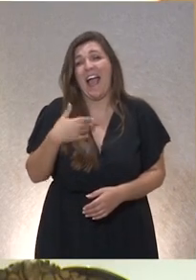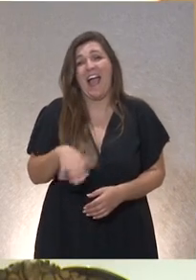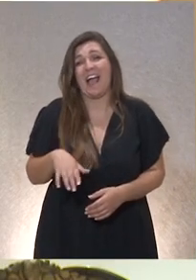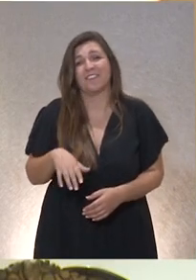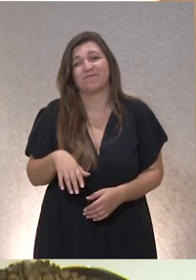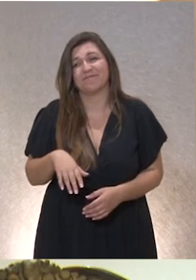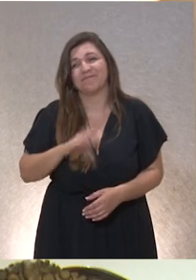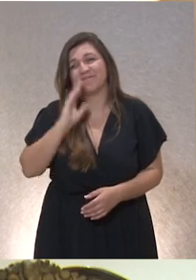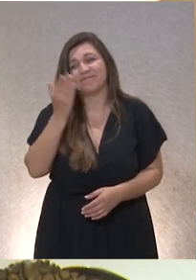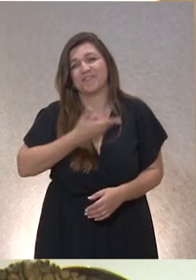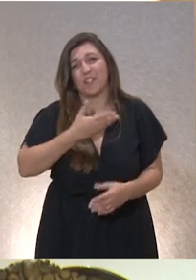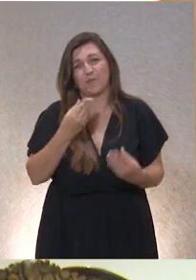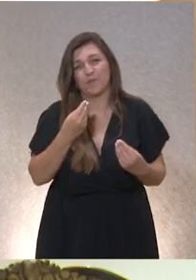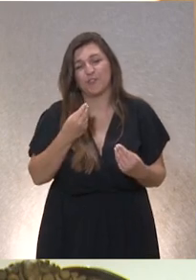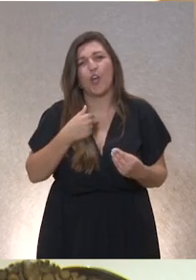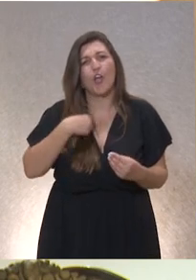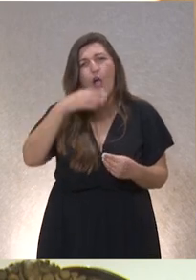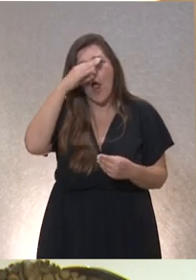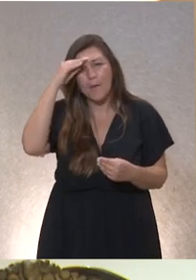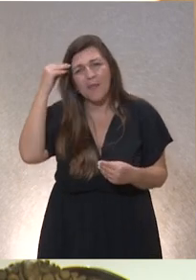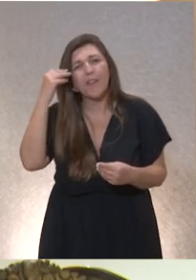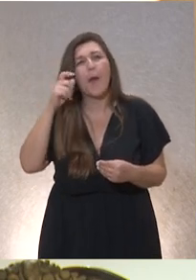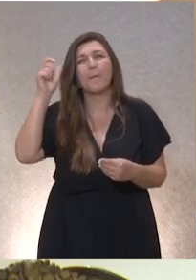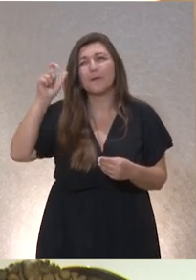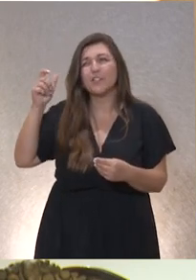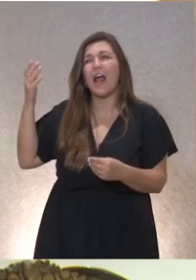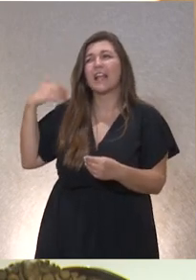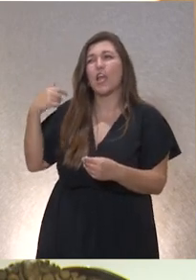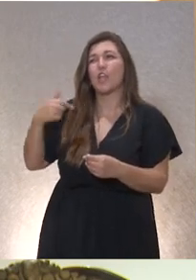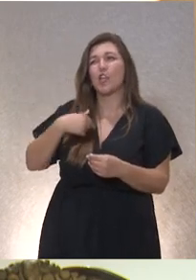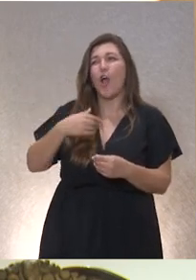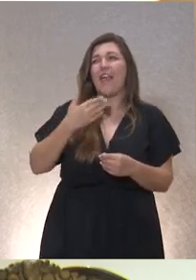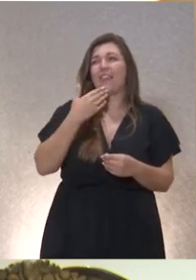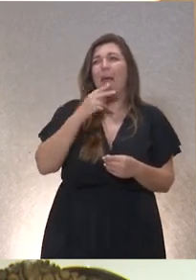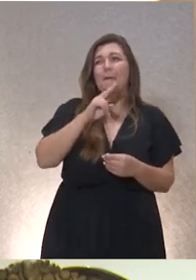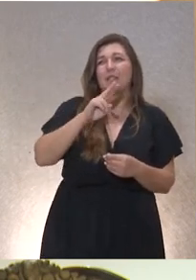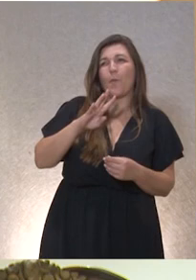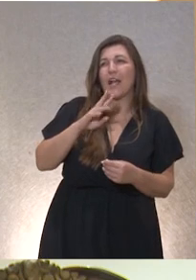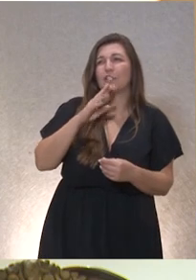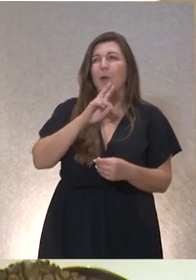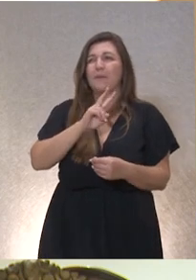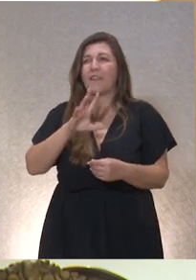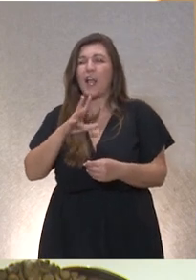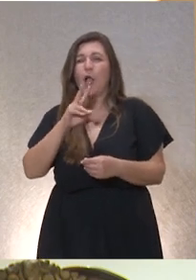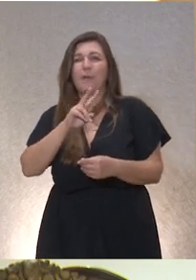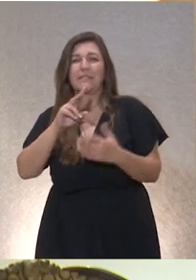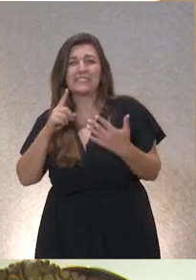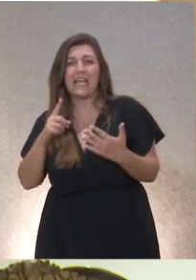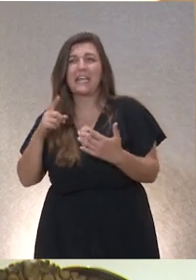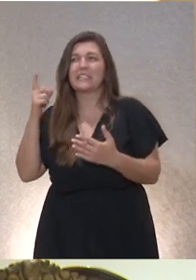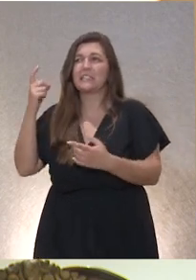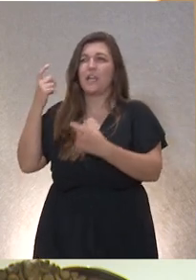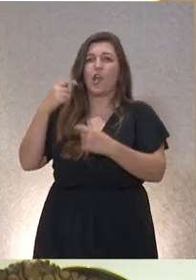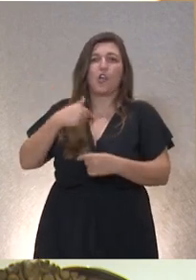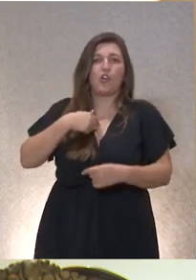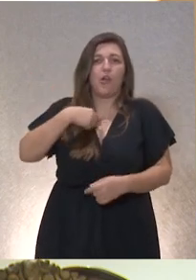perjudicados yo no me olvido de la gente que me enseñó cuando tenía 24 años o 25 o 26 todo lo que ignoraba